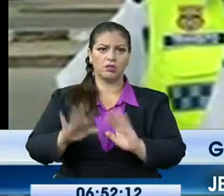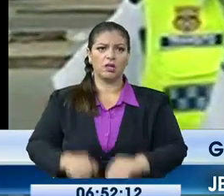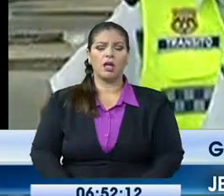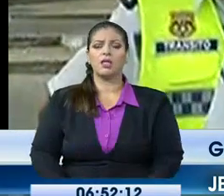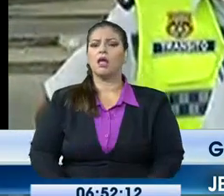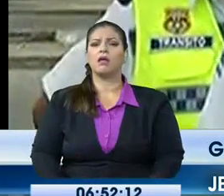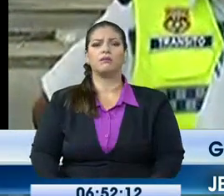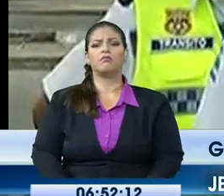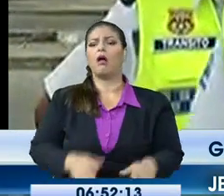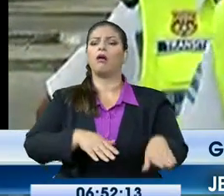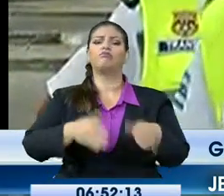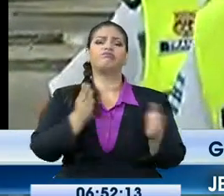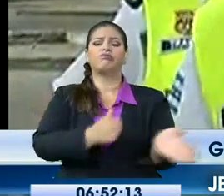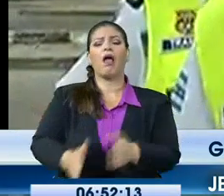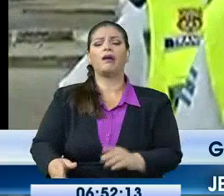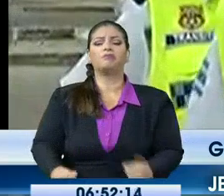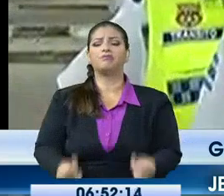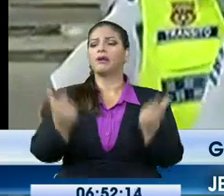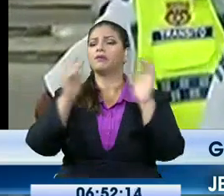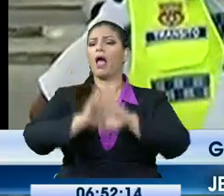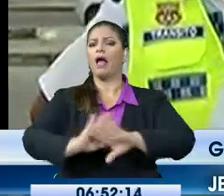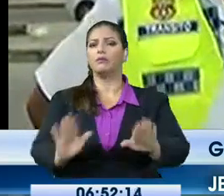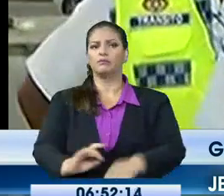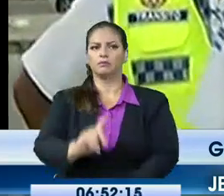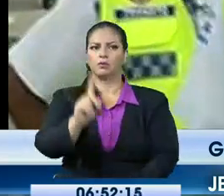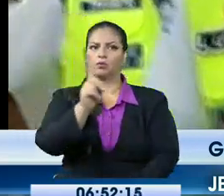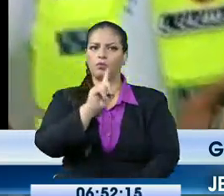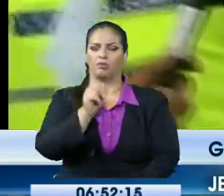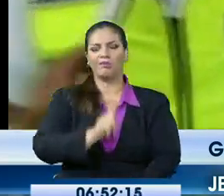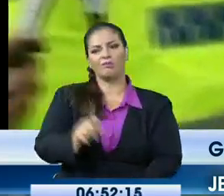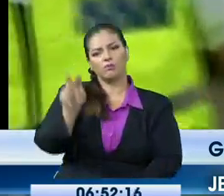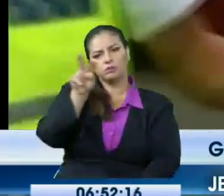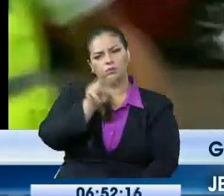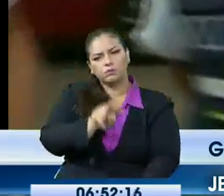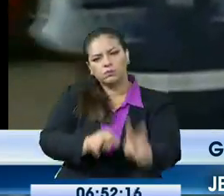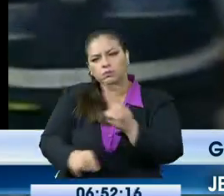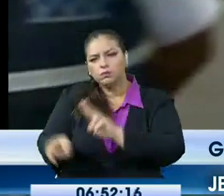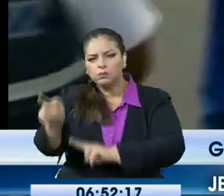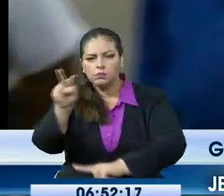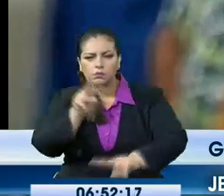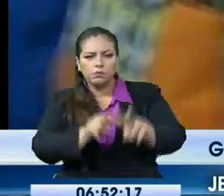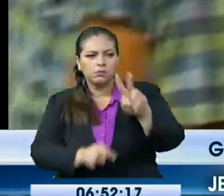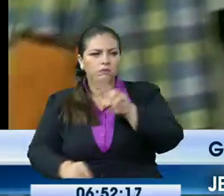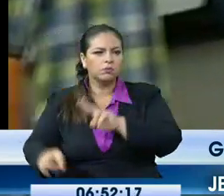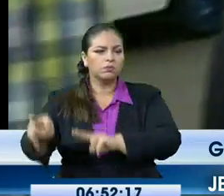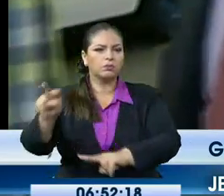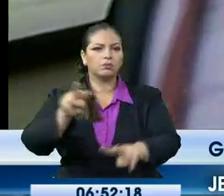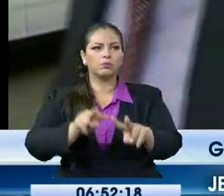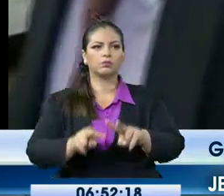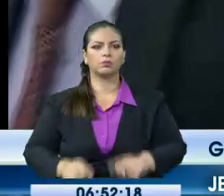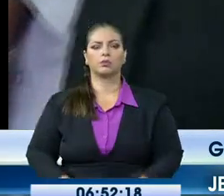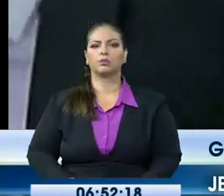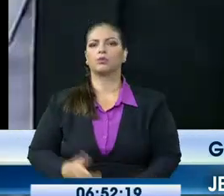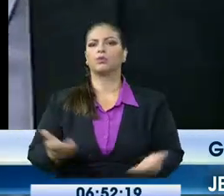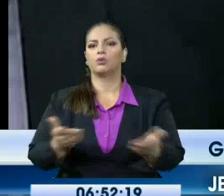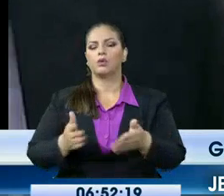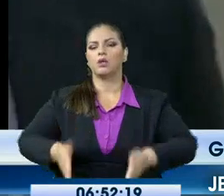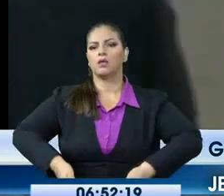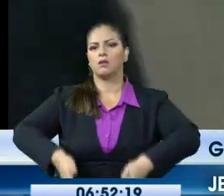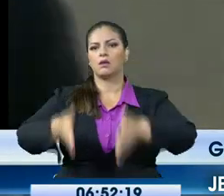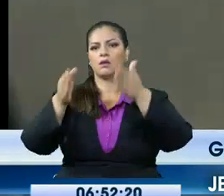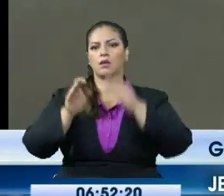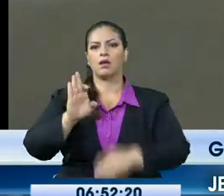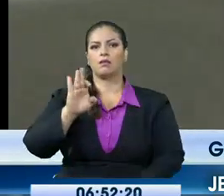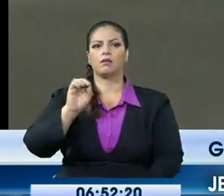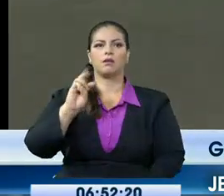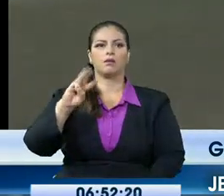volúmenes vehiculares que circulan por la calle Base Sur y por la avenida Tigüinza, que es donde estamos parados. Ahí tenemos más o menos en horas pico un